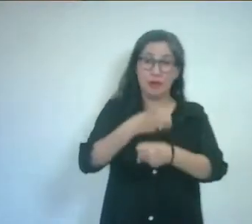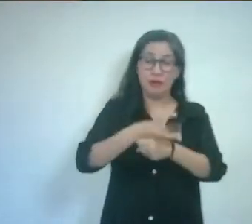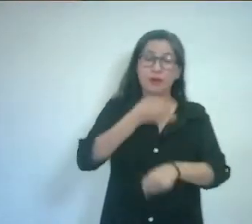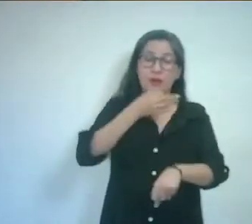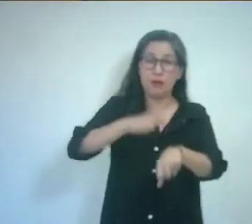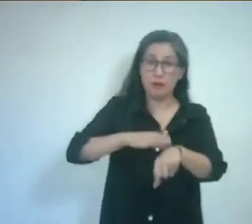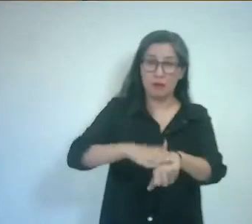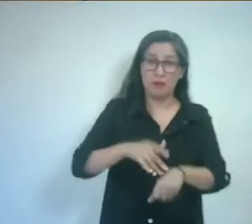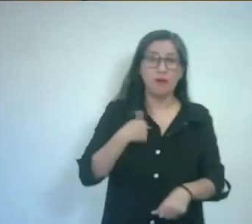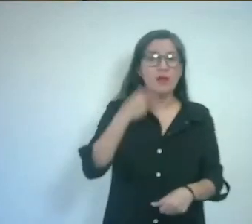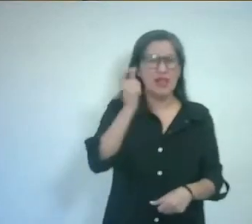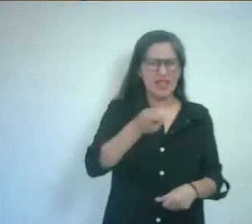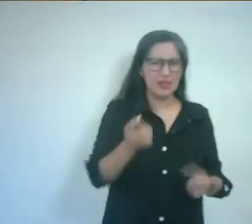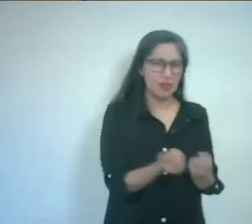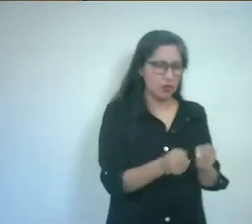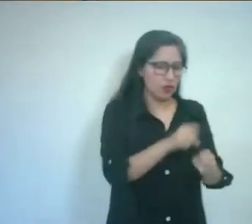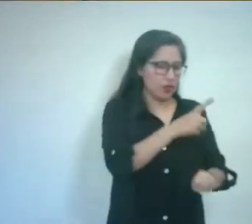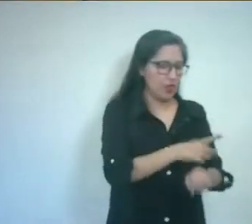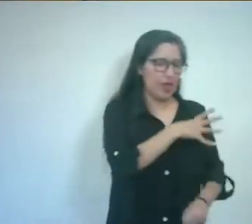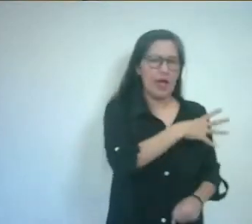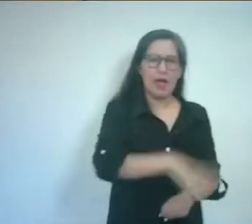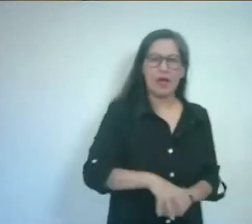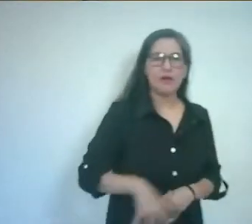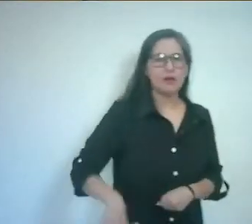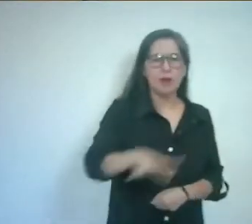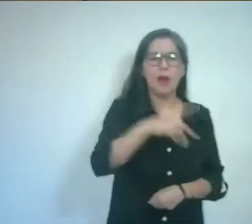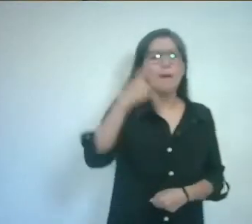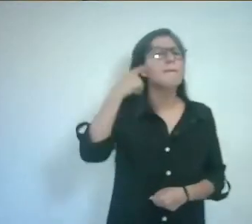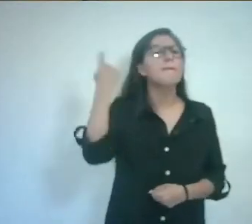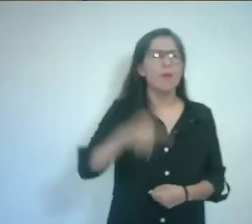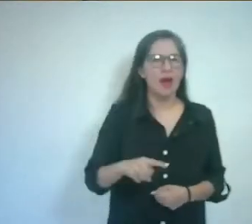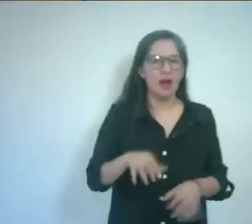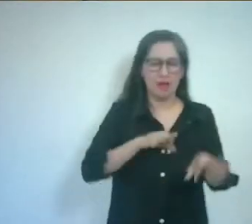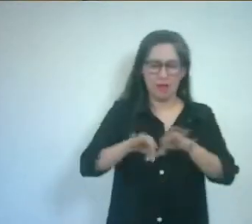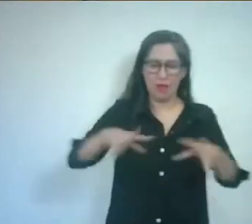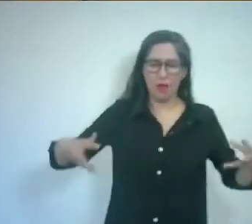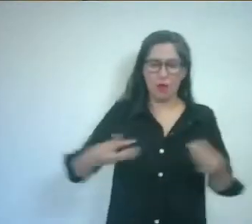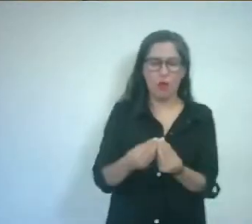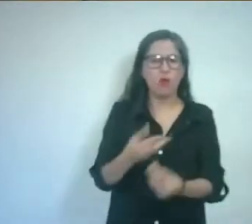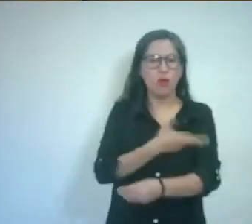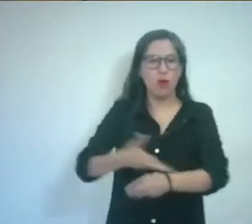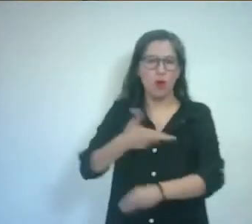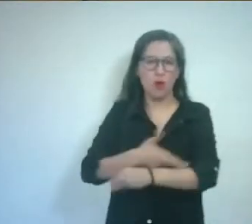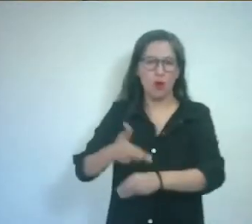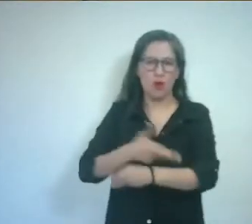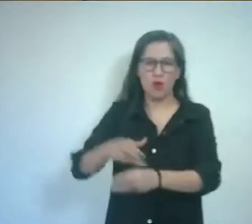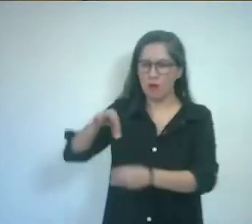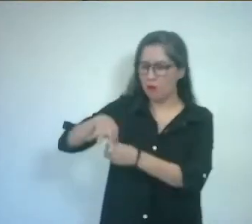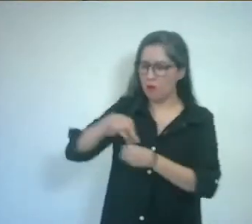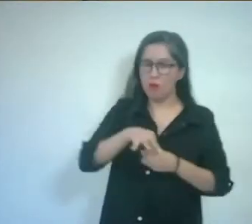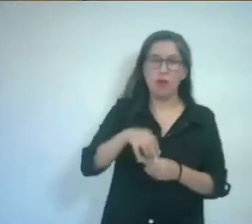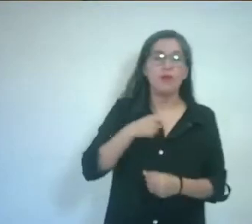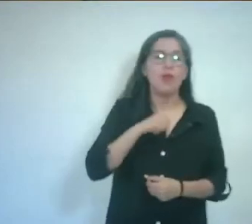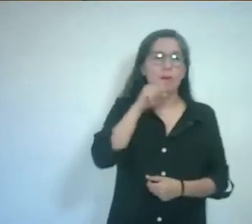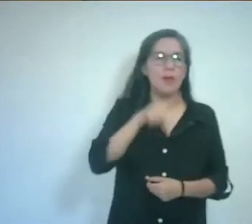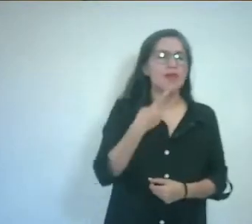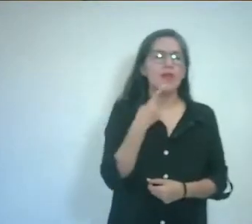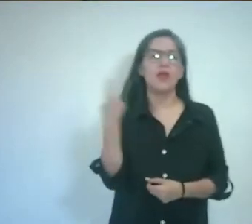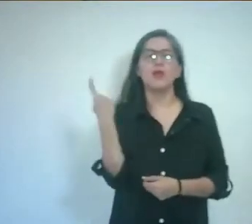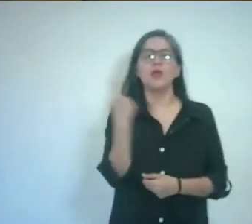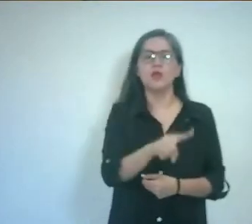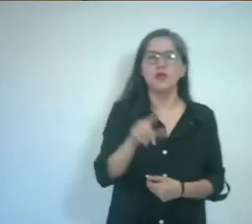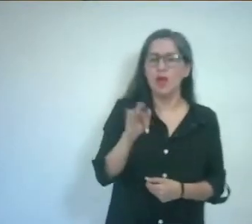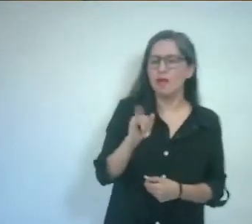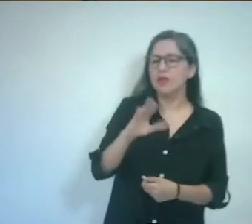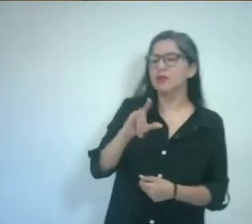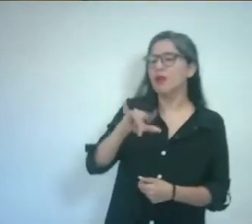que coadyuven con las autoridades electorales, denuncien ante la fiscal especializada actos que pudieran